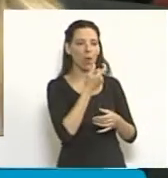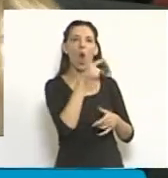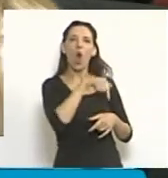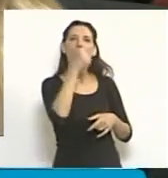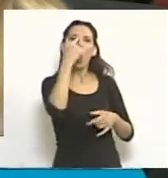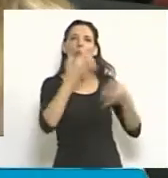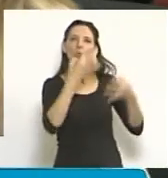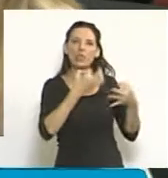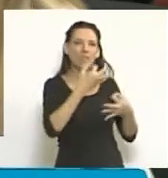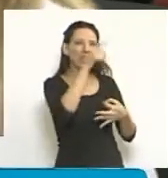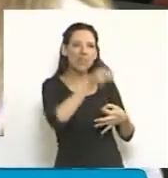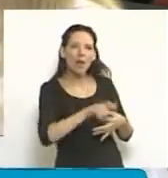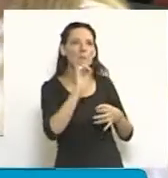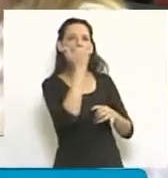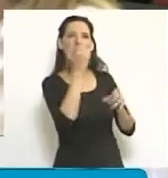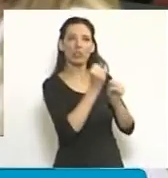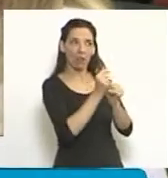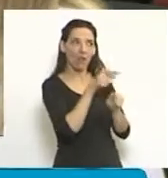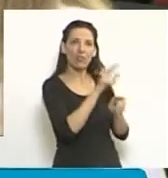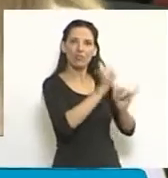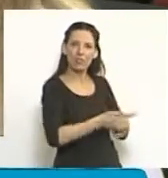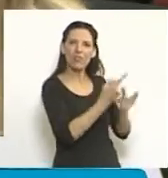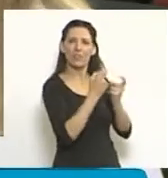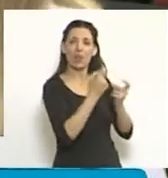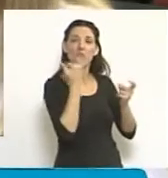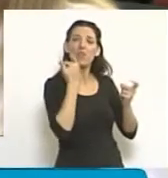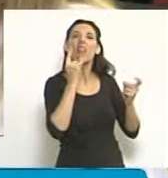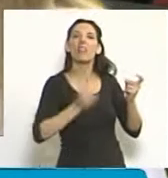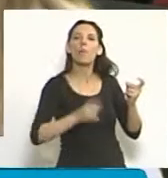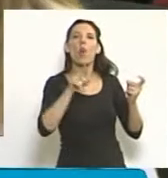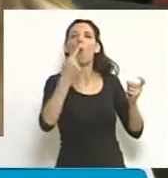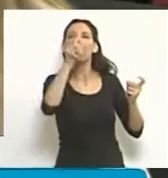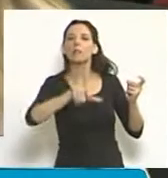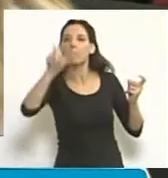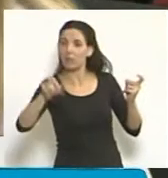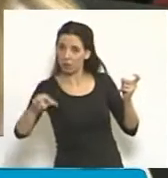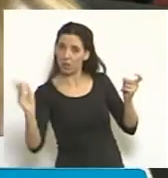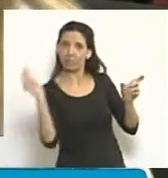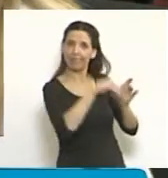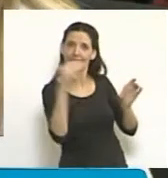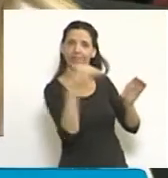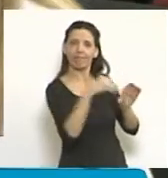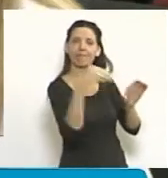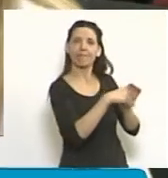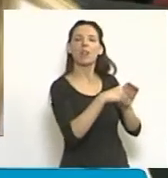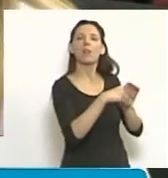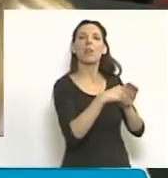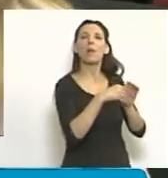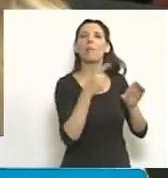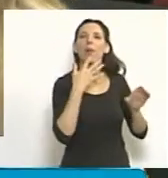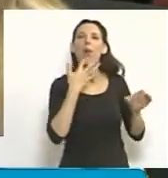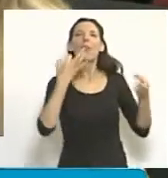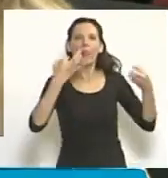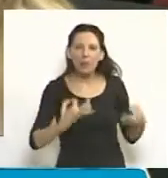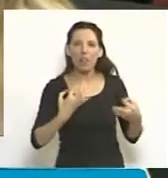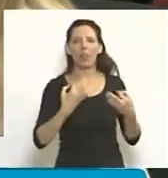la justicia e incorporar el resto, digamos, lo que haga falta a través de